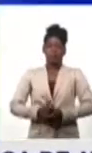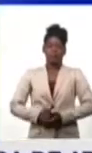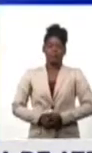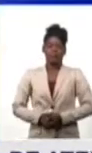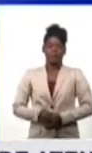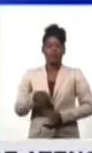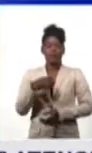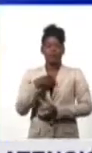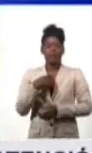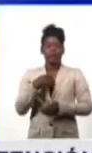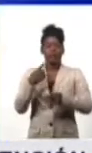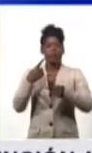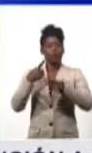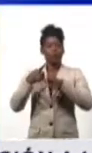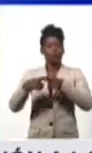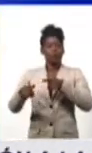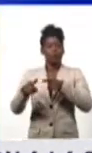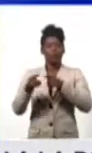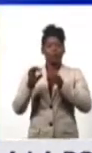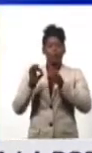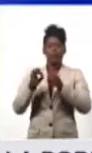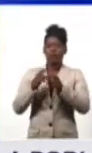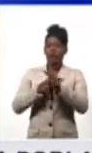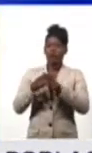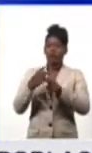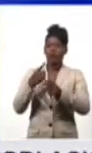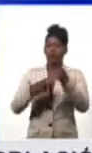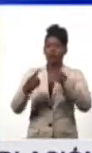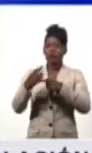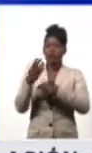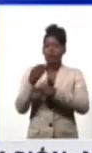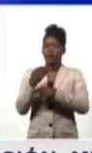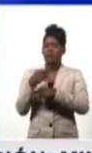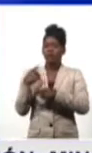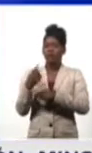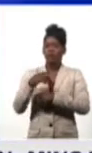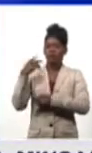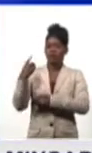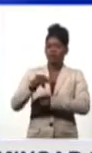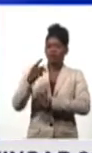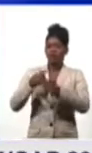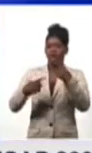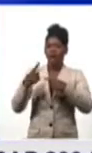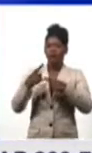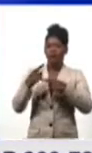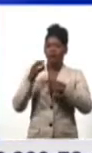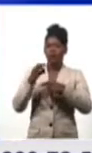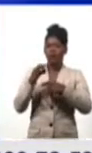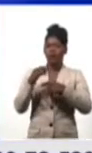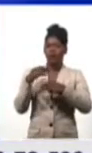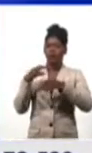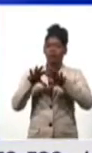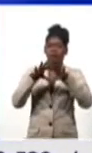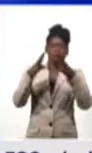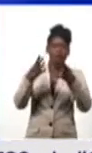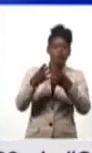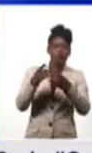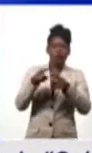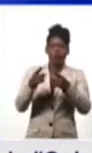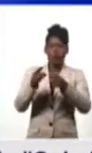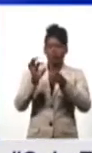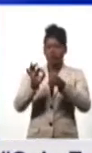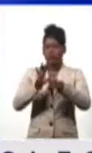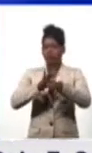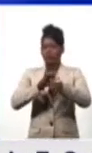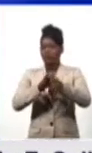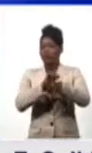teorías, Gloria, de que hemos sido castigados por la naturaleza con esta epidemia de la COVID-19 por el mal